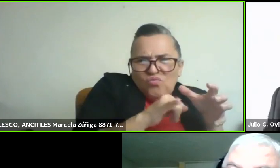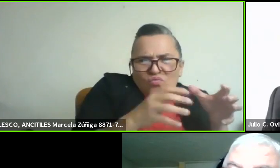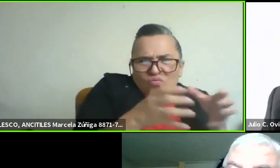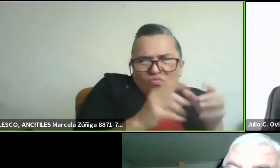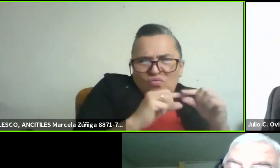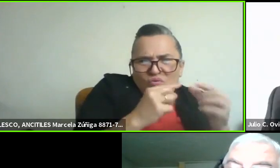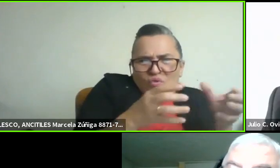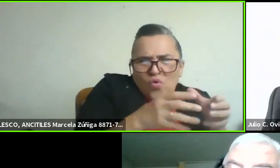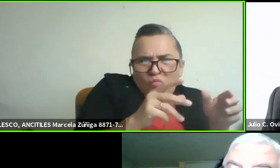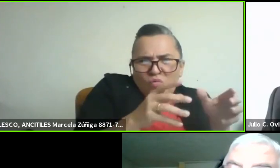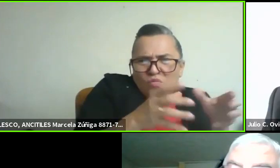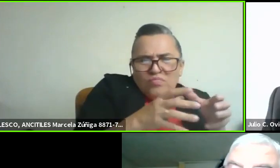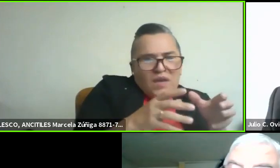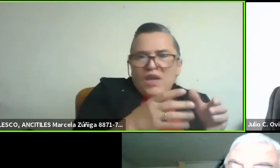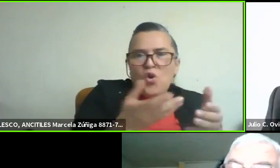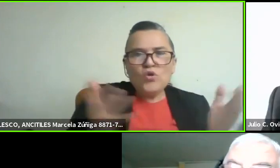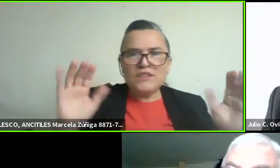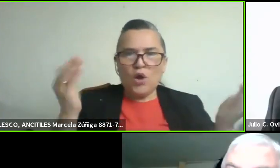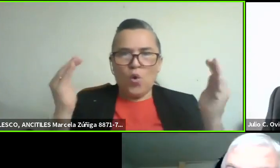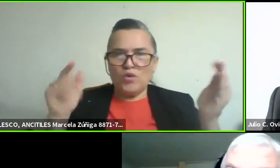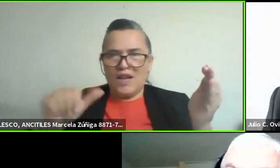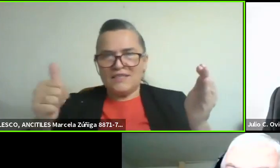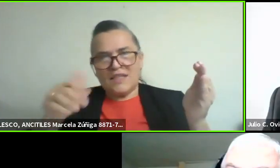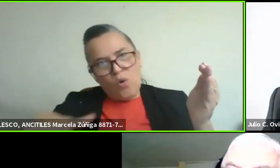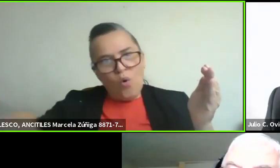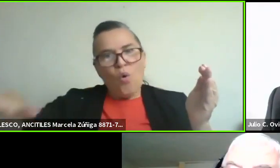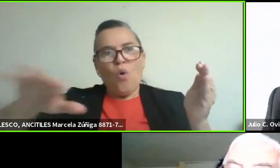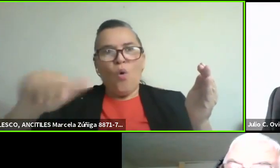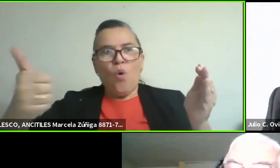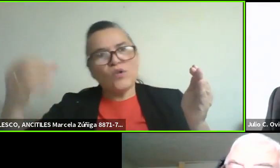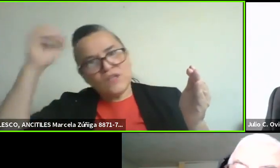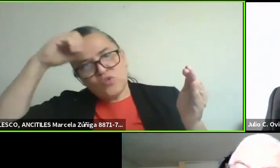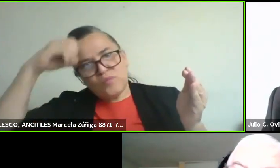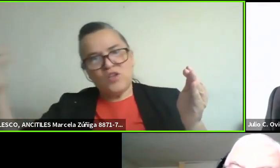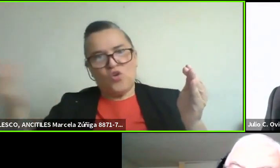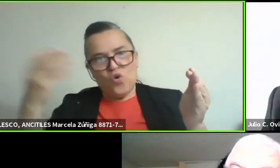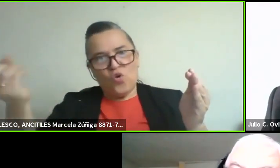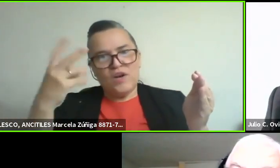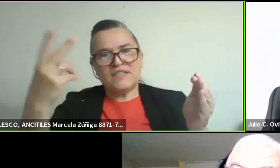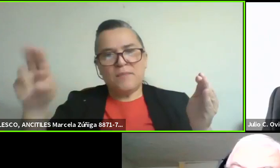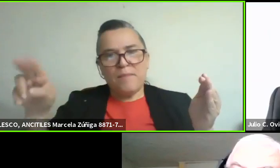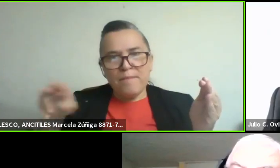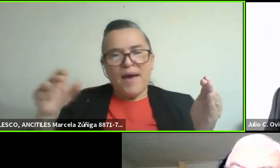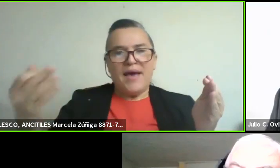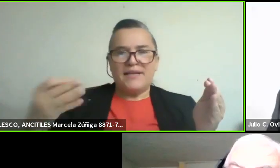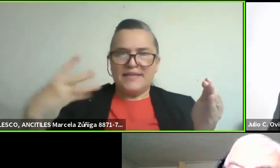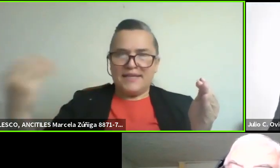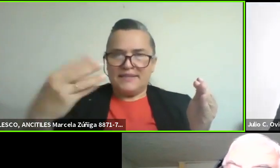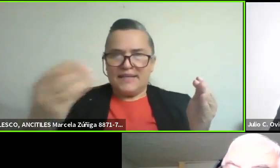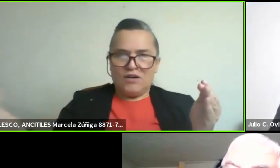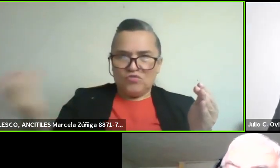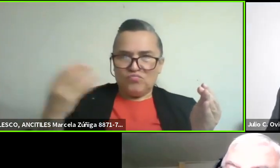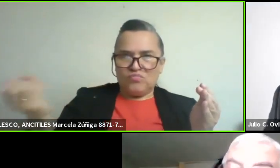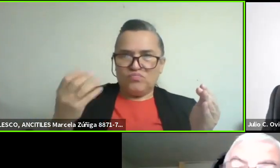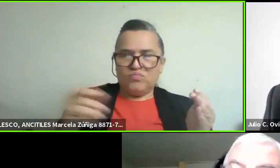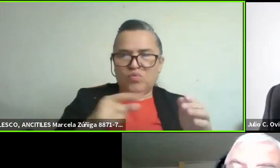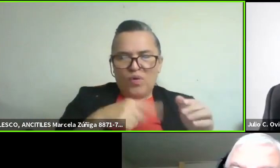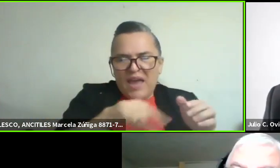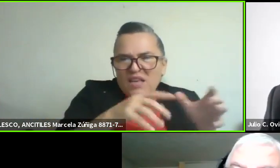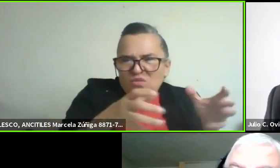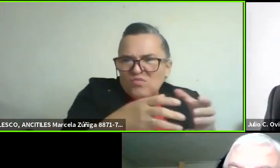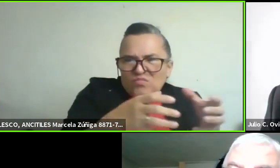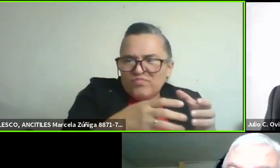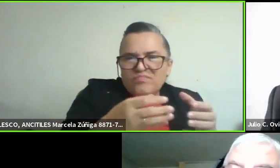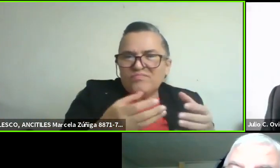pequeño y no se contrasta lo que se hace con otro otro tipo de pares académicos más externos que son entornos que no